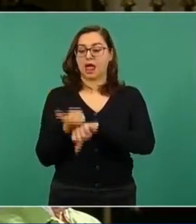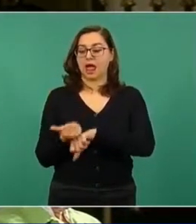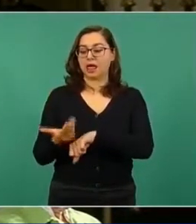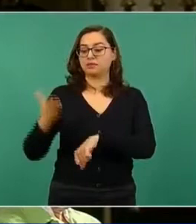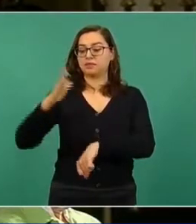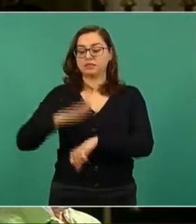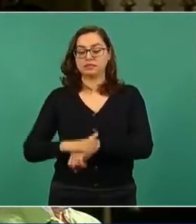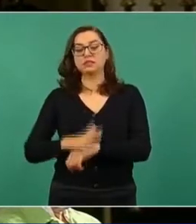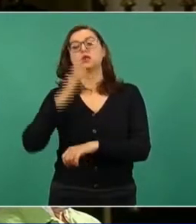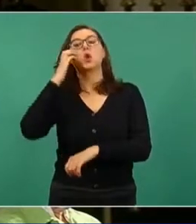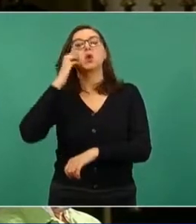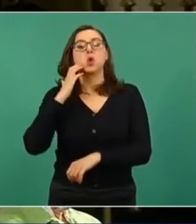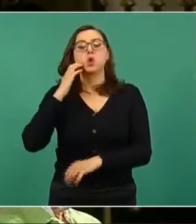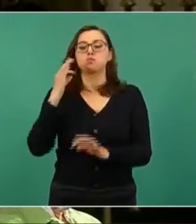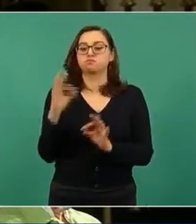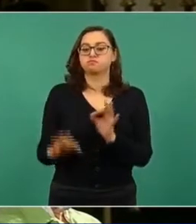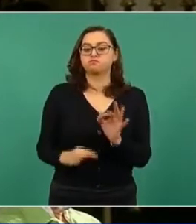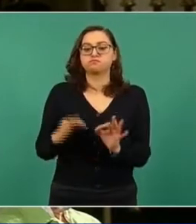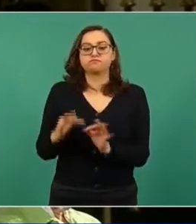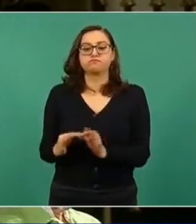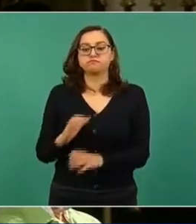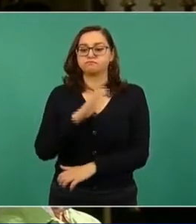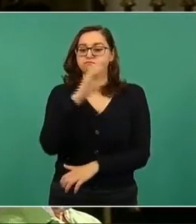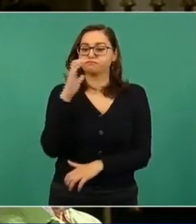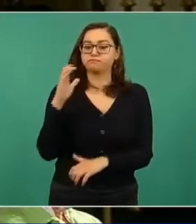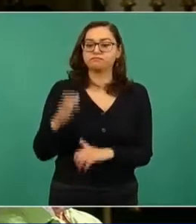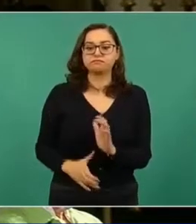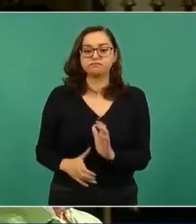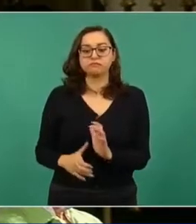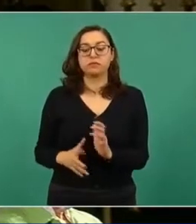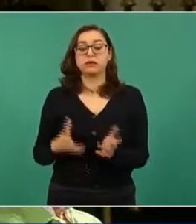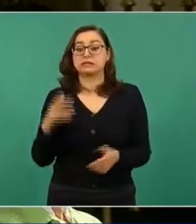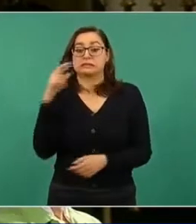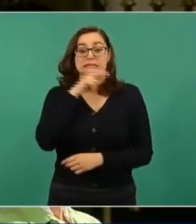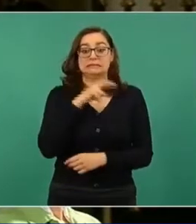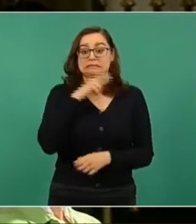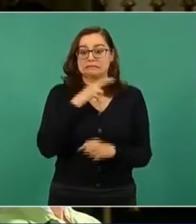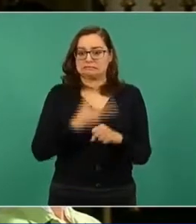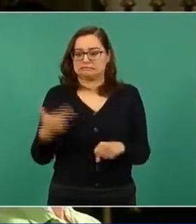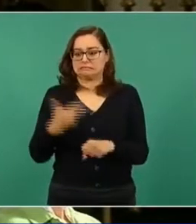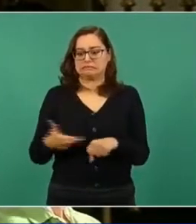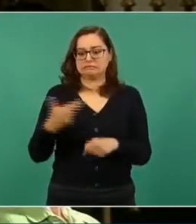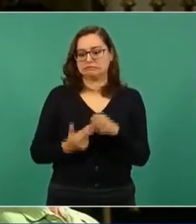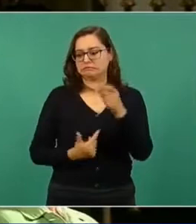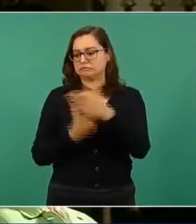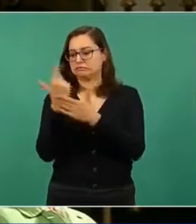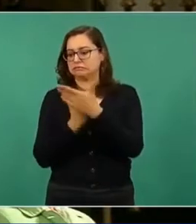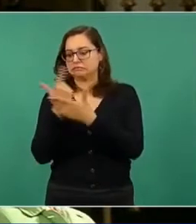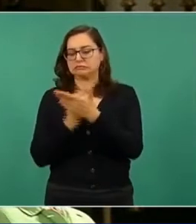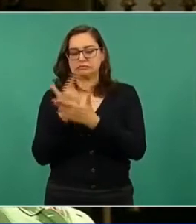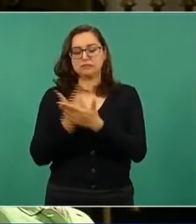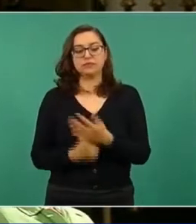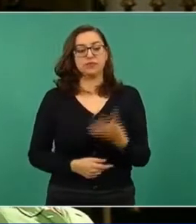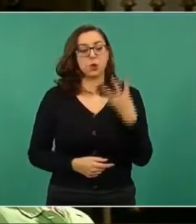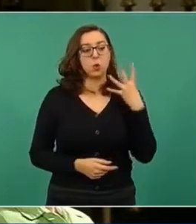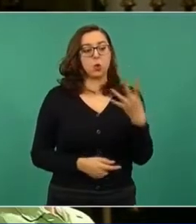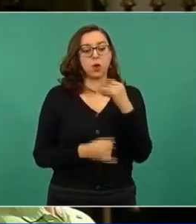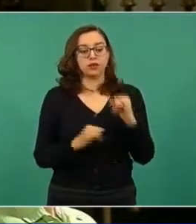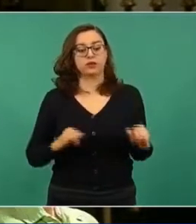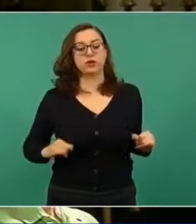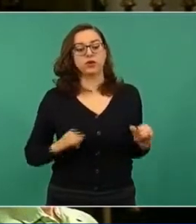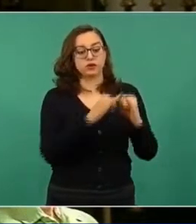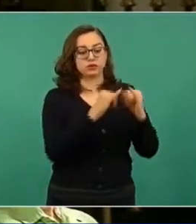relámpago para un elefante reumático, fue bastante notable, que involucró a medio gobierno, 4 dependencias,